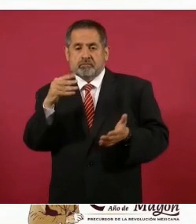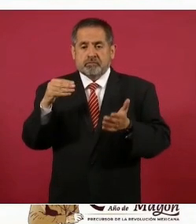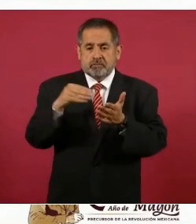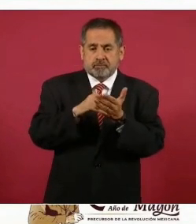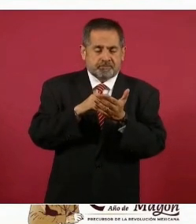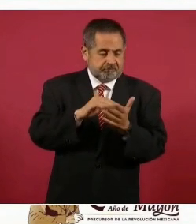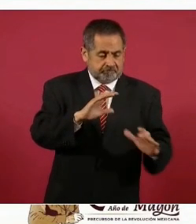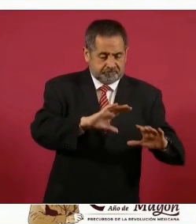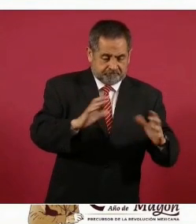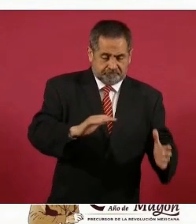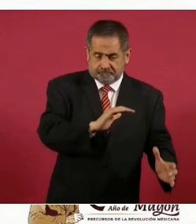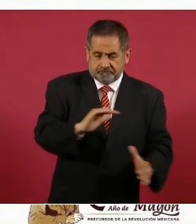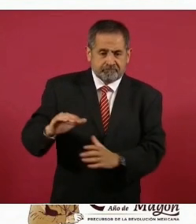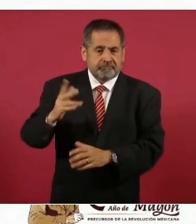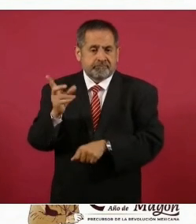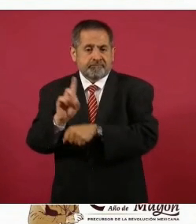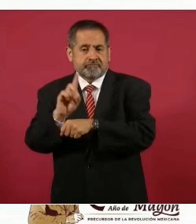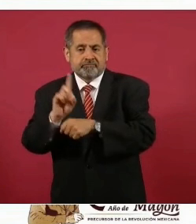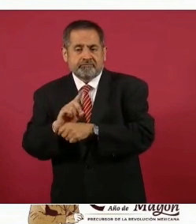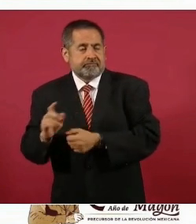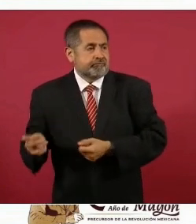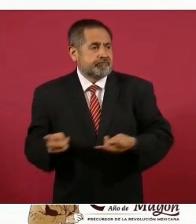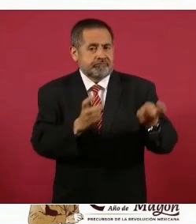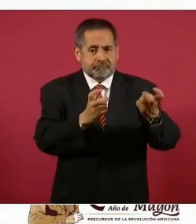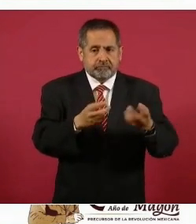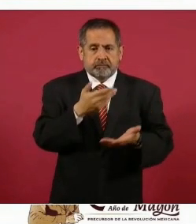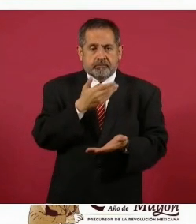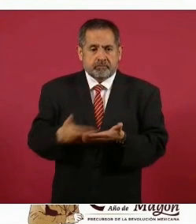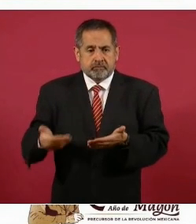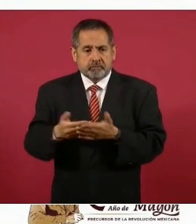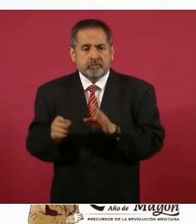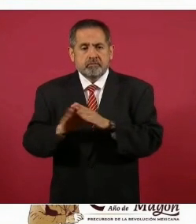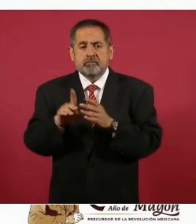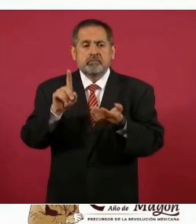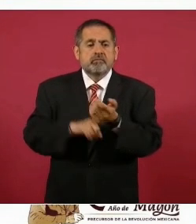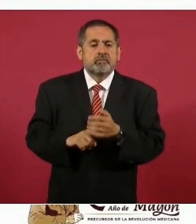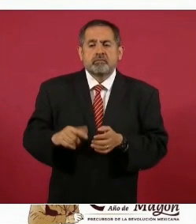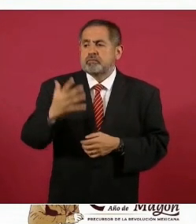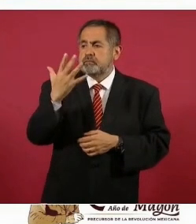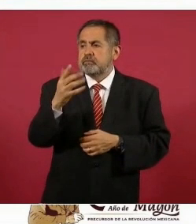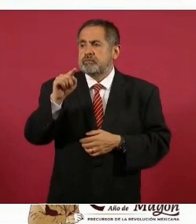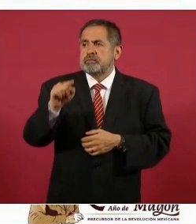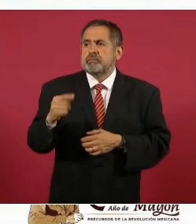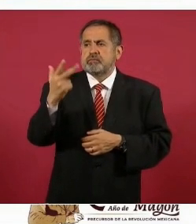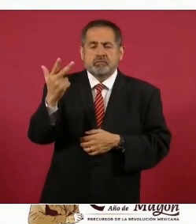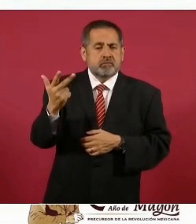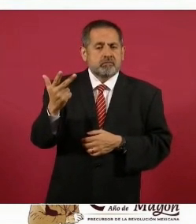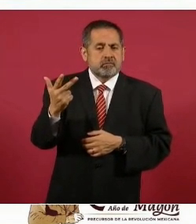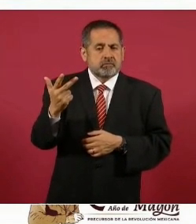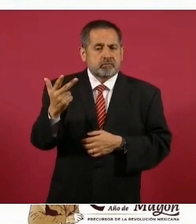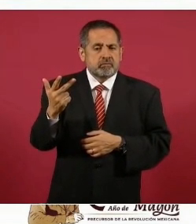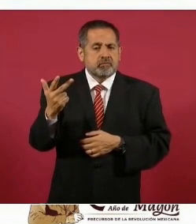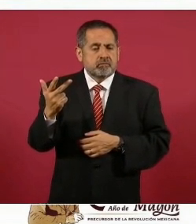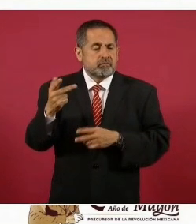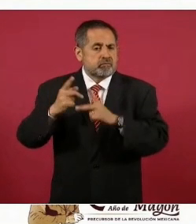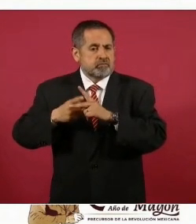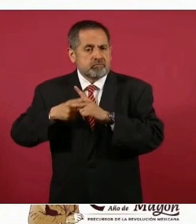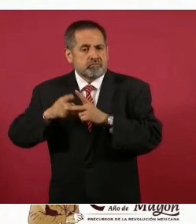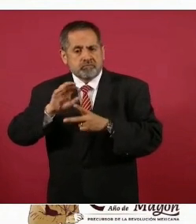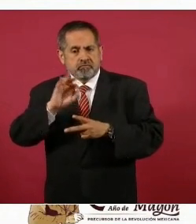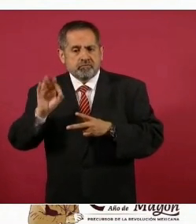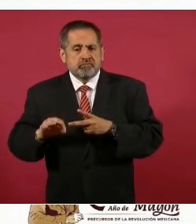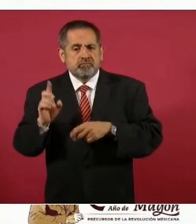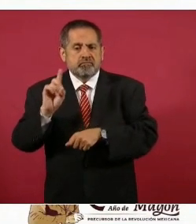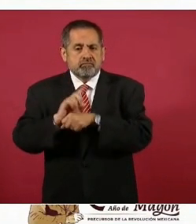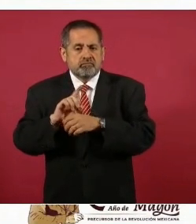barriles diarios ahora se tienen se ha bajado a 5.8 en promedio diario